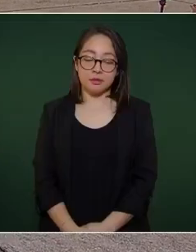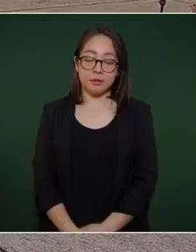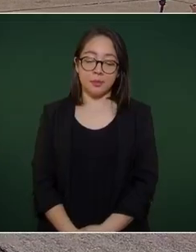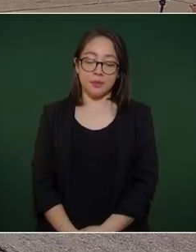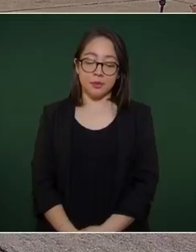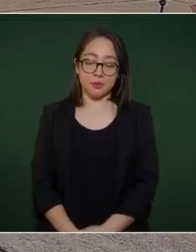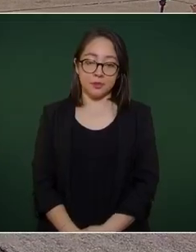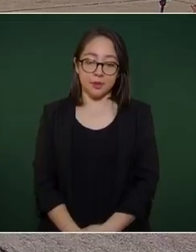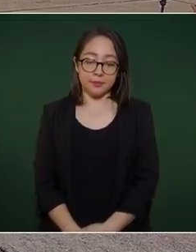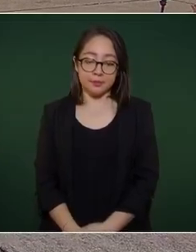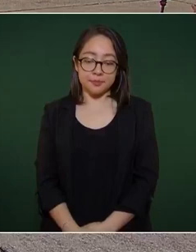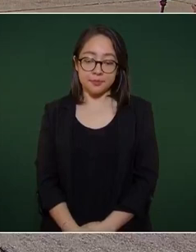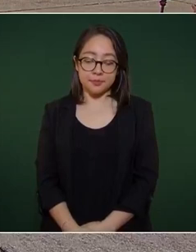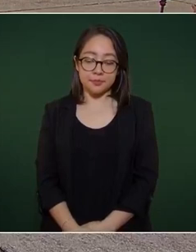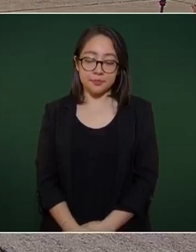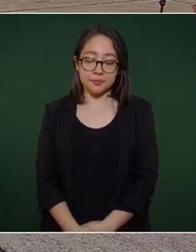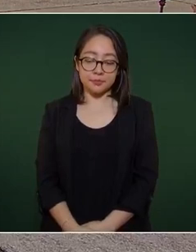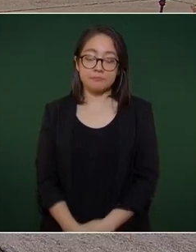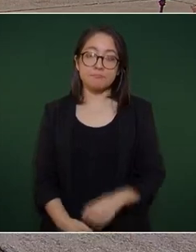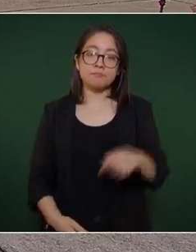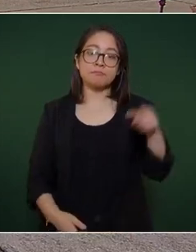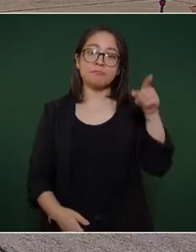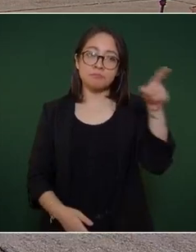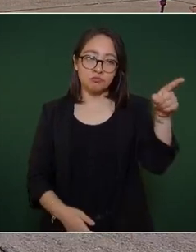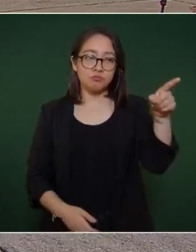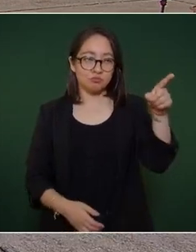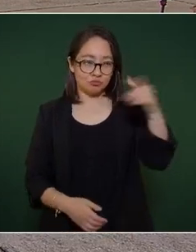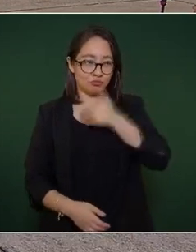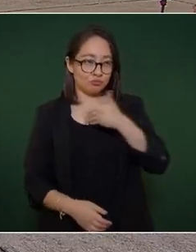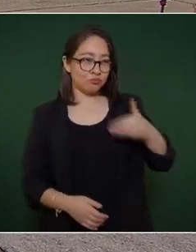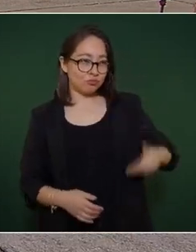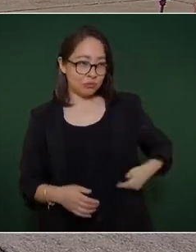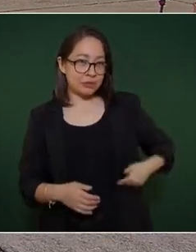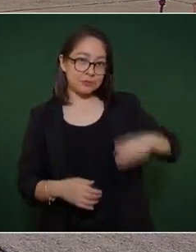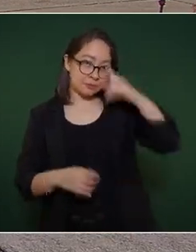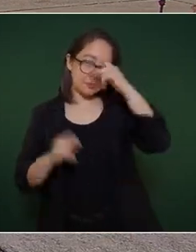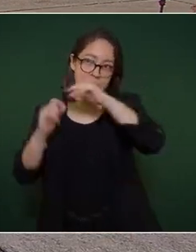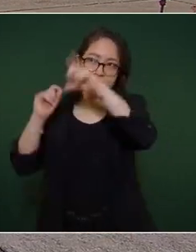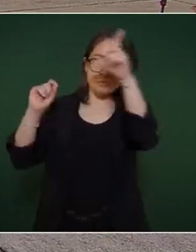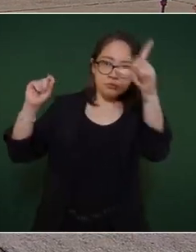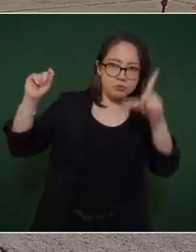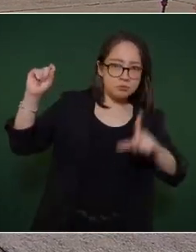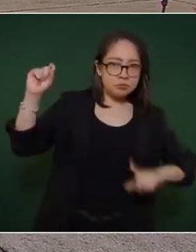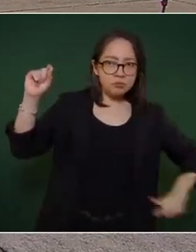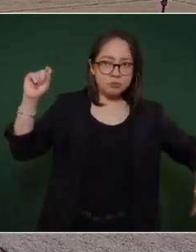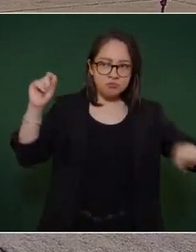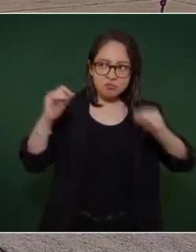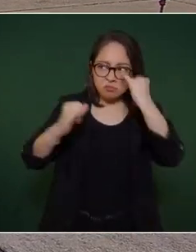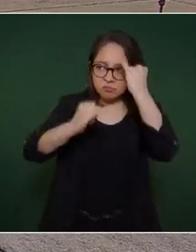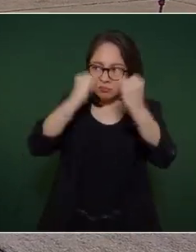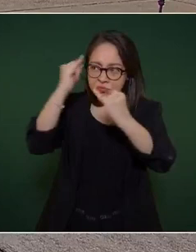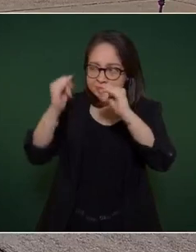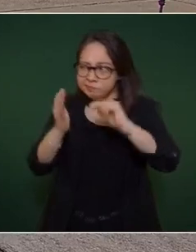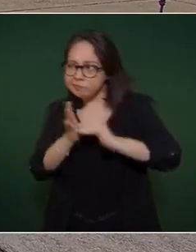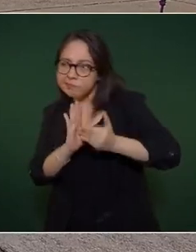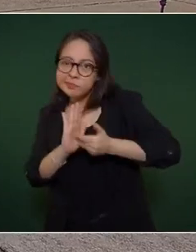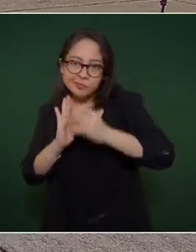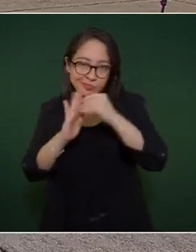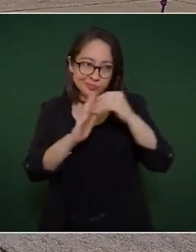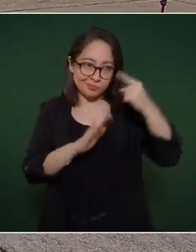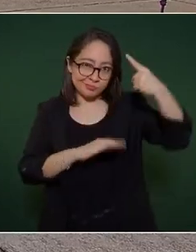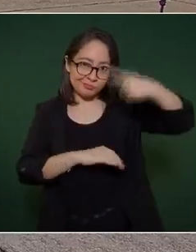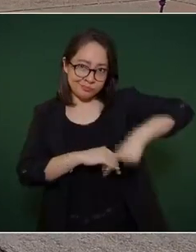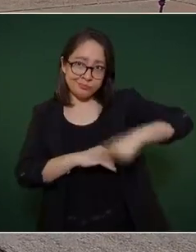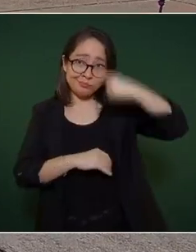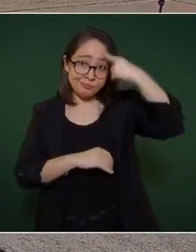que con esta estrategia nacional que usted ha instruido y con base en el programa de